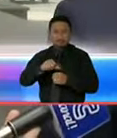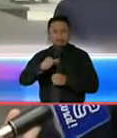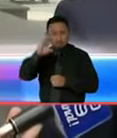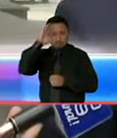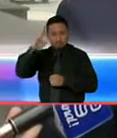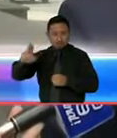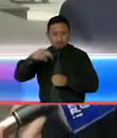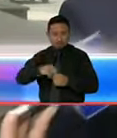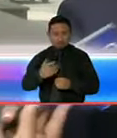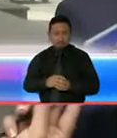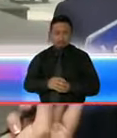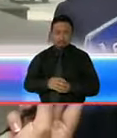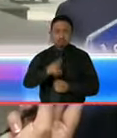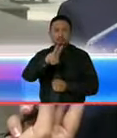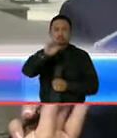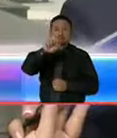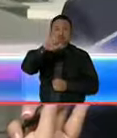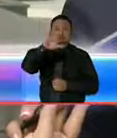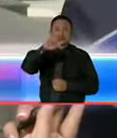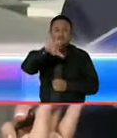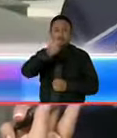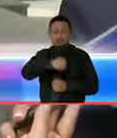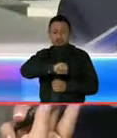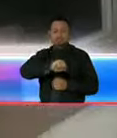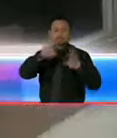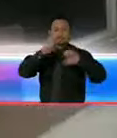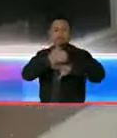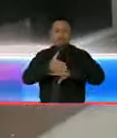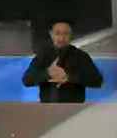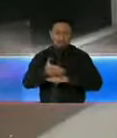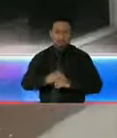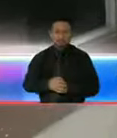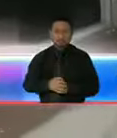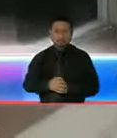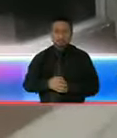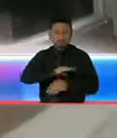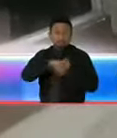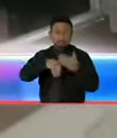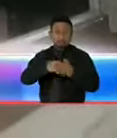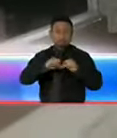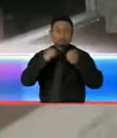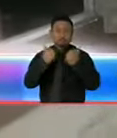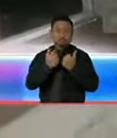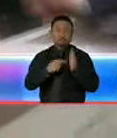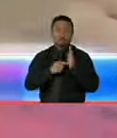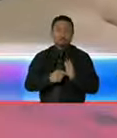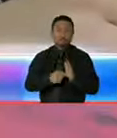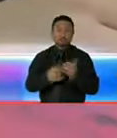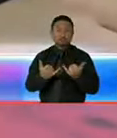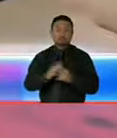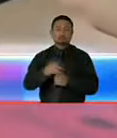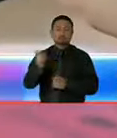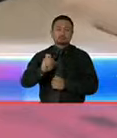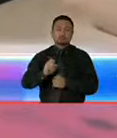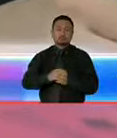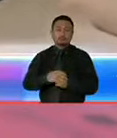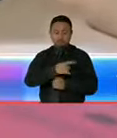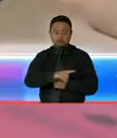policías, en ventanas, en el tema de la madera. Por todo esto, el asambleísta señaló que es necesario establecer